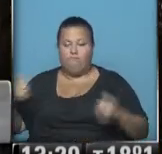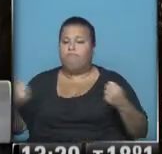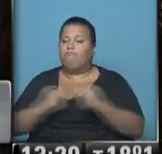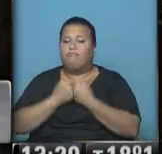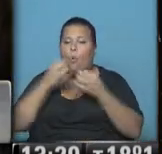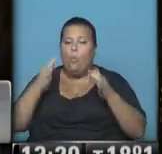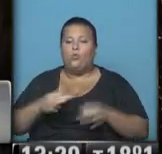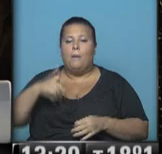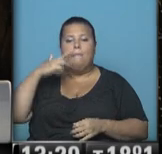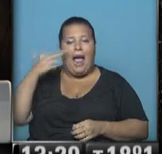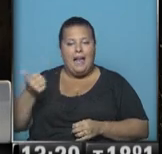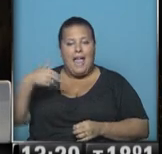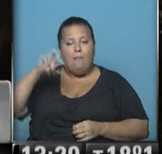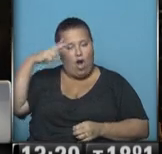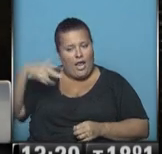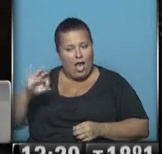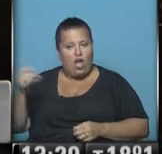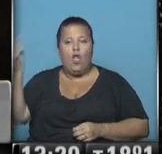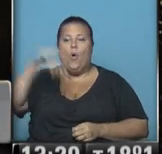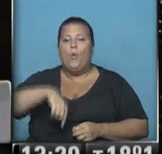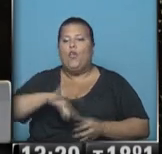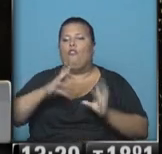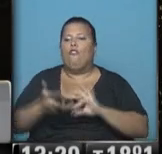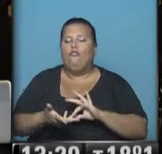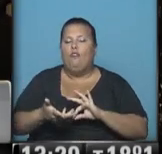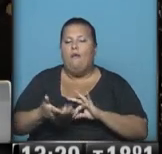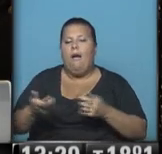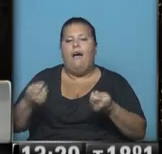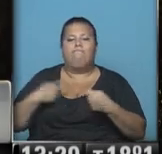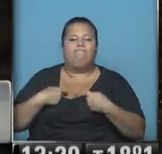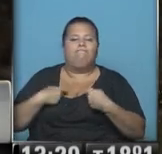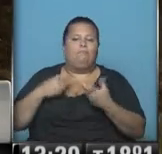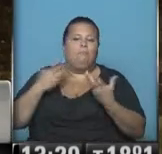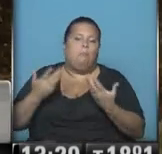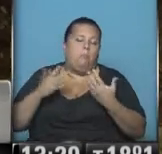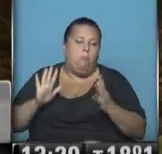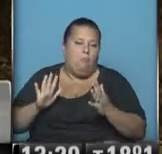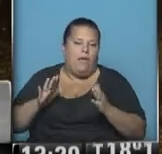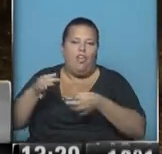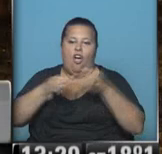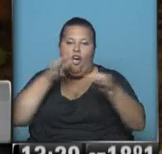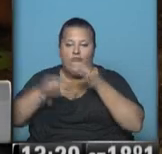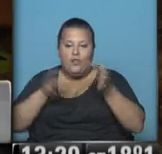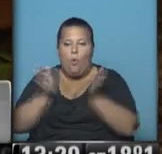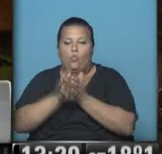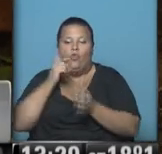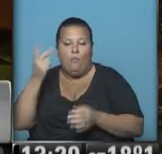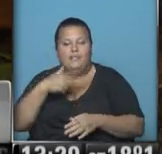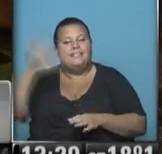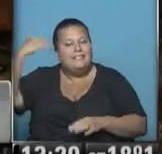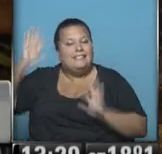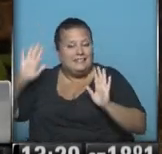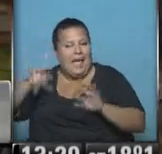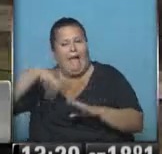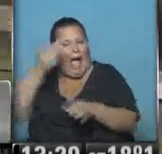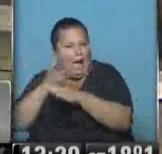que María Moreno vino a proponernos de alguna manera la posibilidad de hacer estos diálogos con Daniel Santoro, que ellos ya venían haciendo